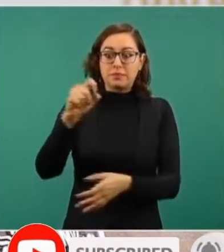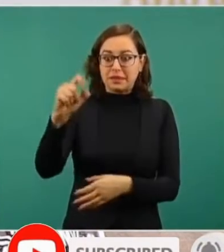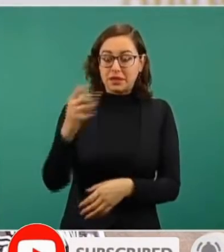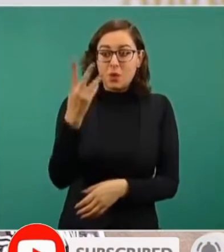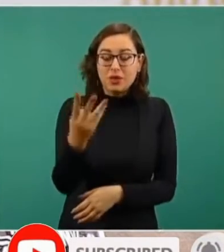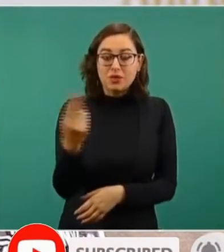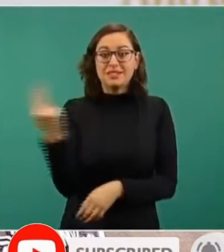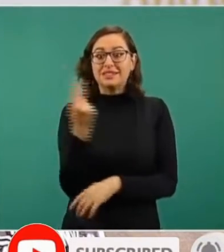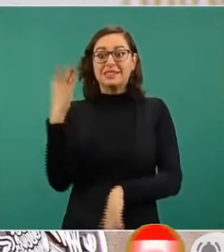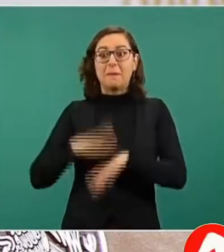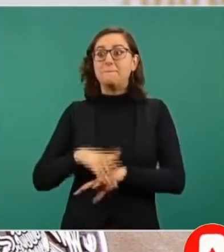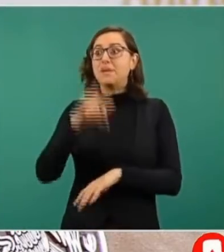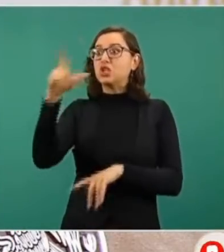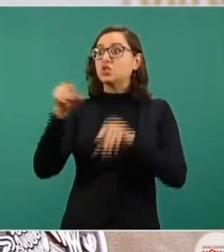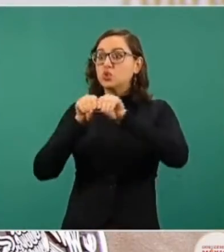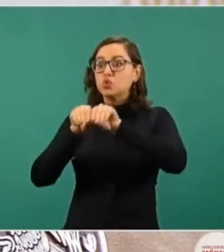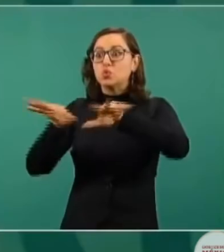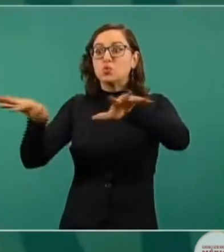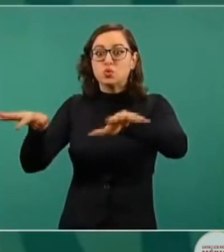elevado riesgo para la estabilidad del sistema.